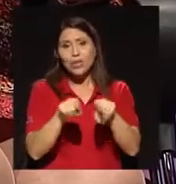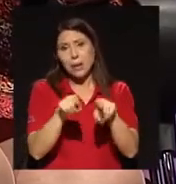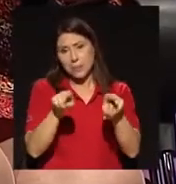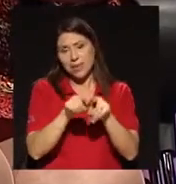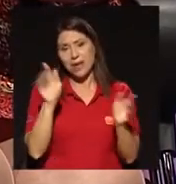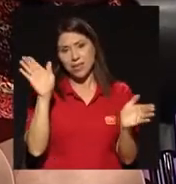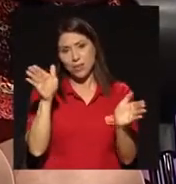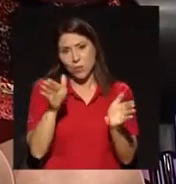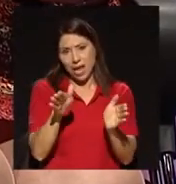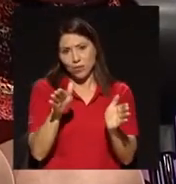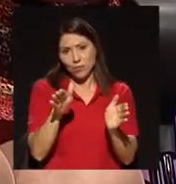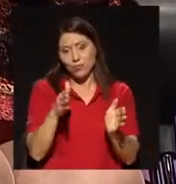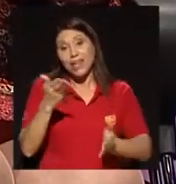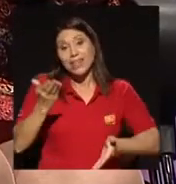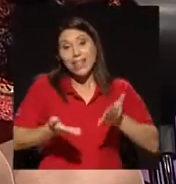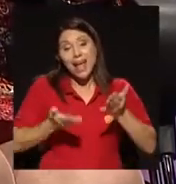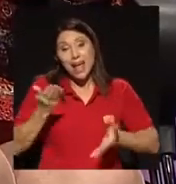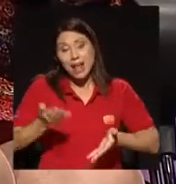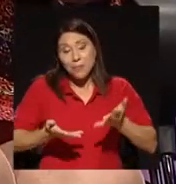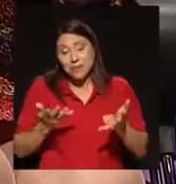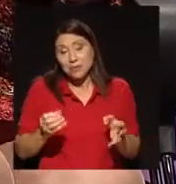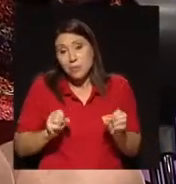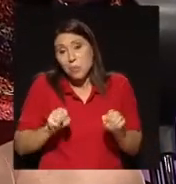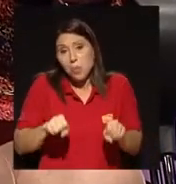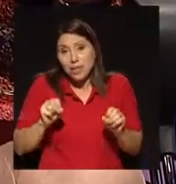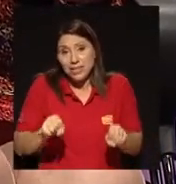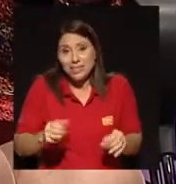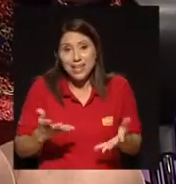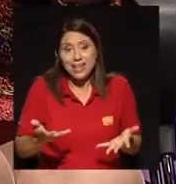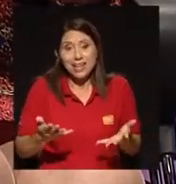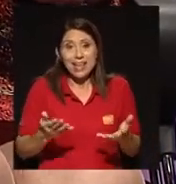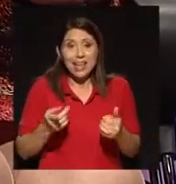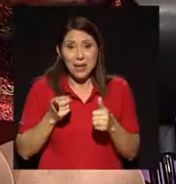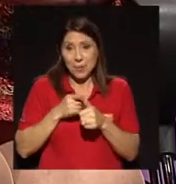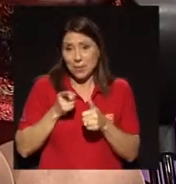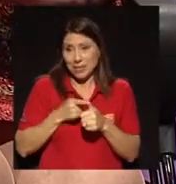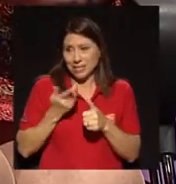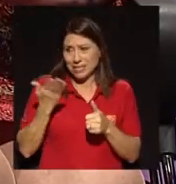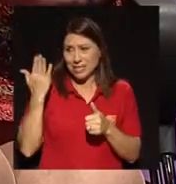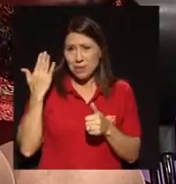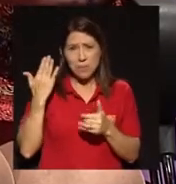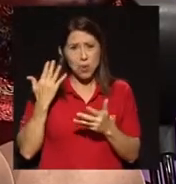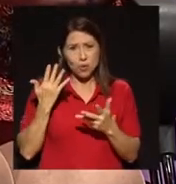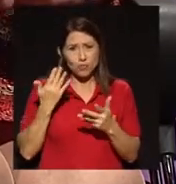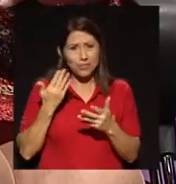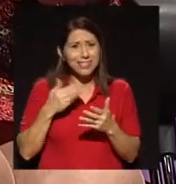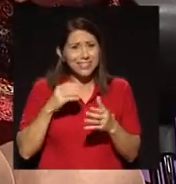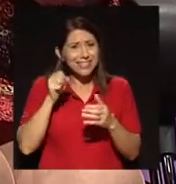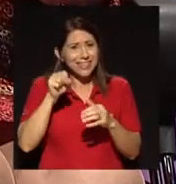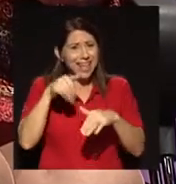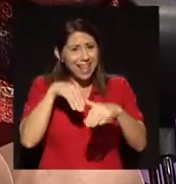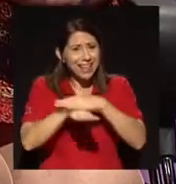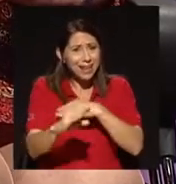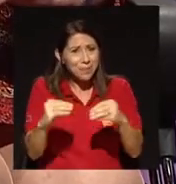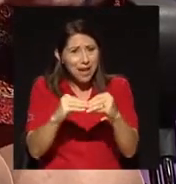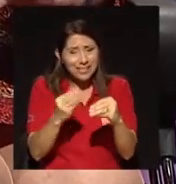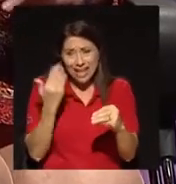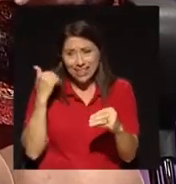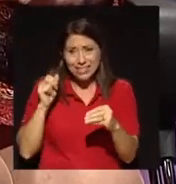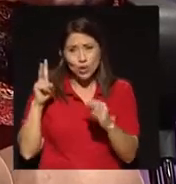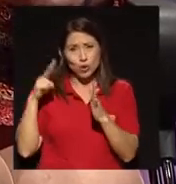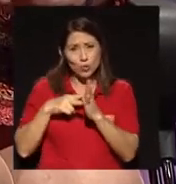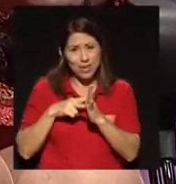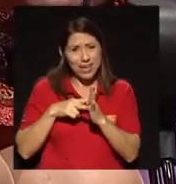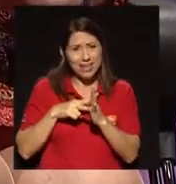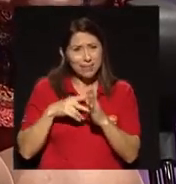Podría decir, puede ser que lleguen más al sistema educativo. Uh-huh. Al principio que estaban como en 2.000 y resto en el sistema educativo, y actualmente están como en